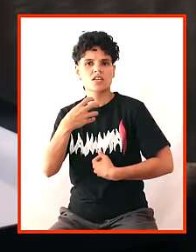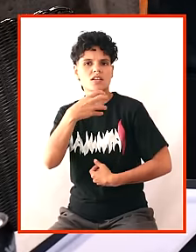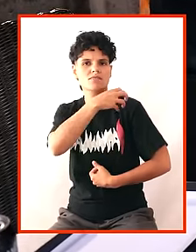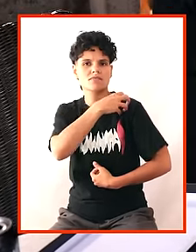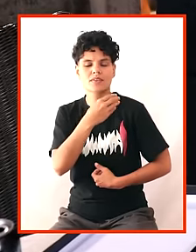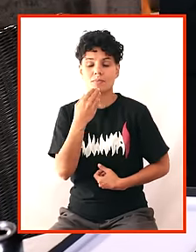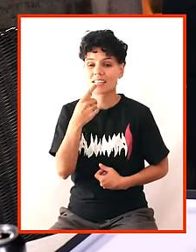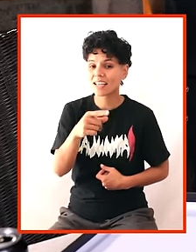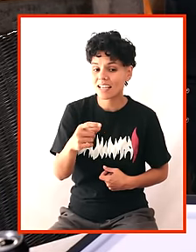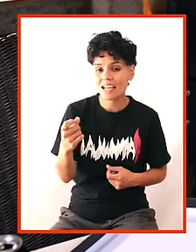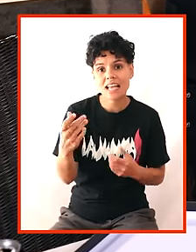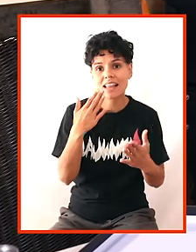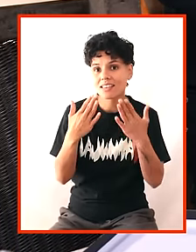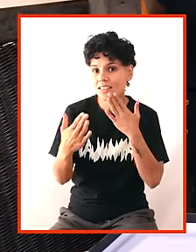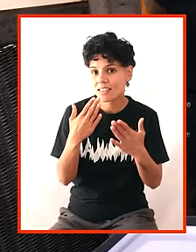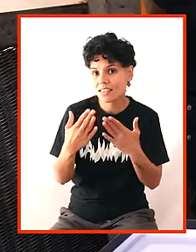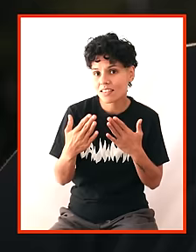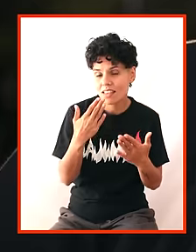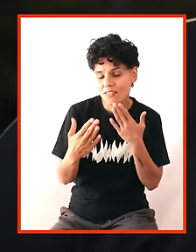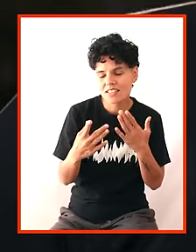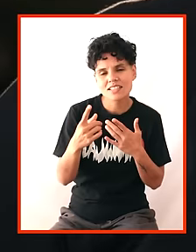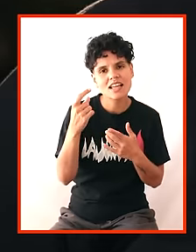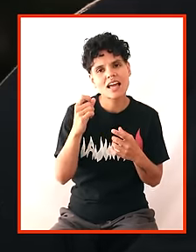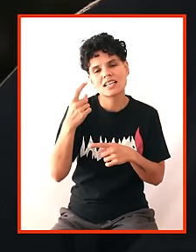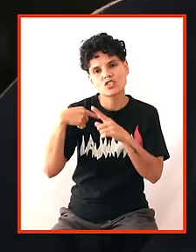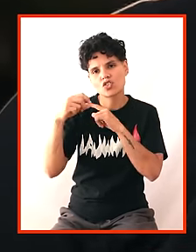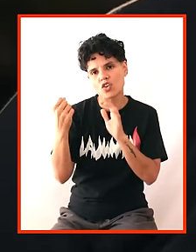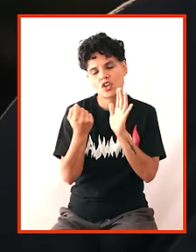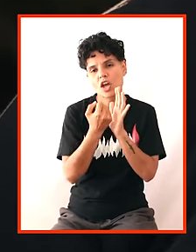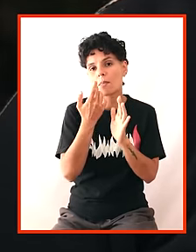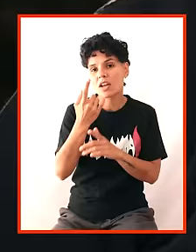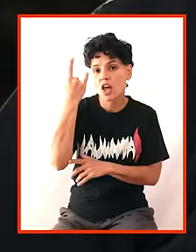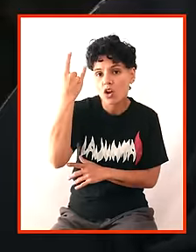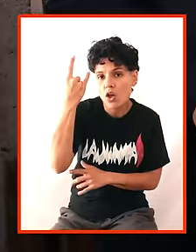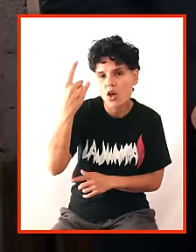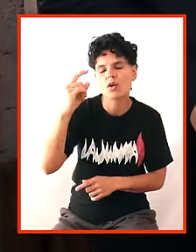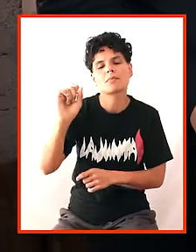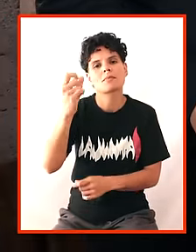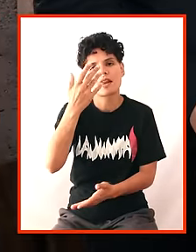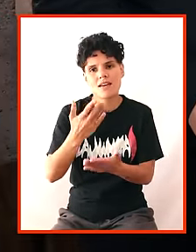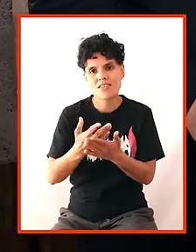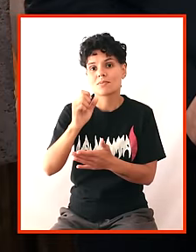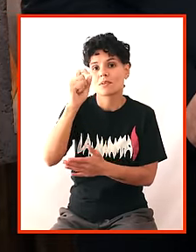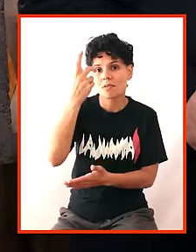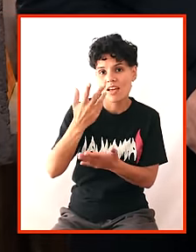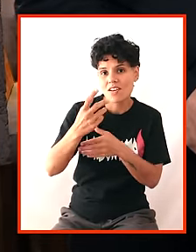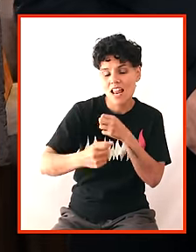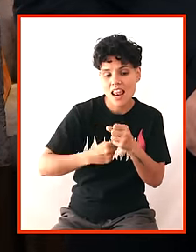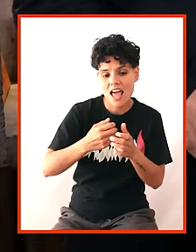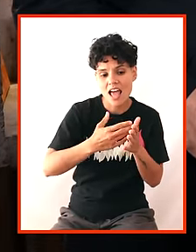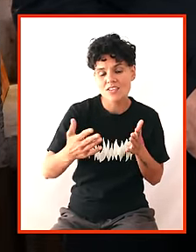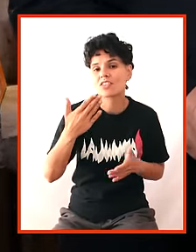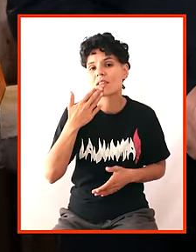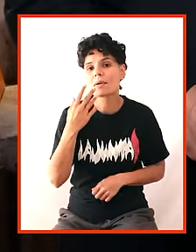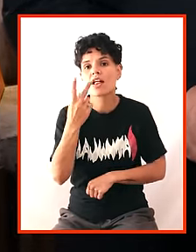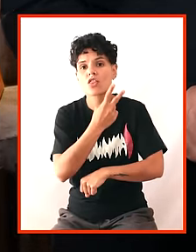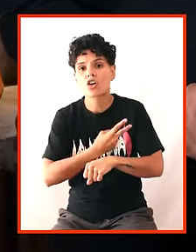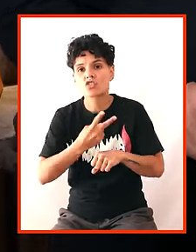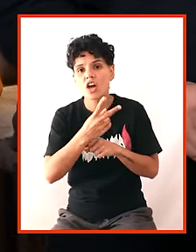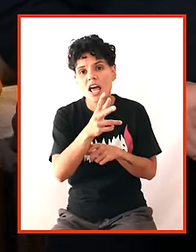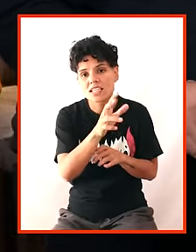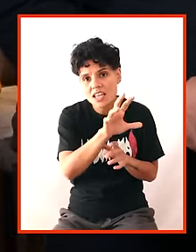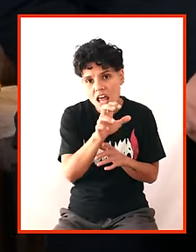aquí. Este programa es histórico, por varias razones. Primera banda rock, primero del año. Y hemos estado más de 2 horas